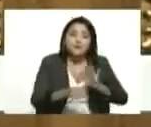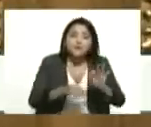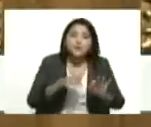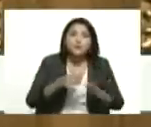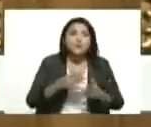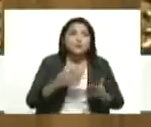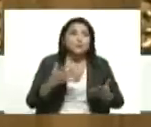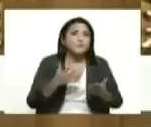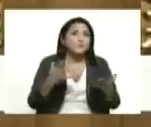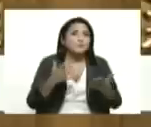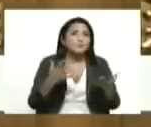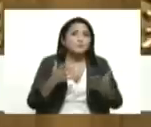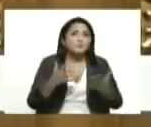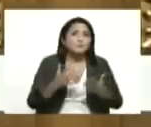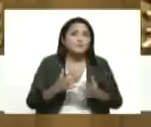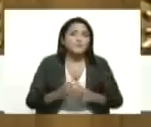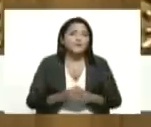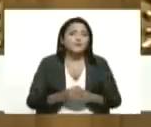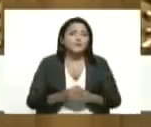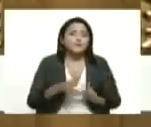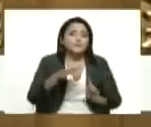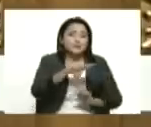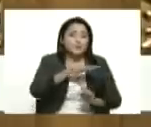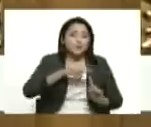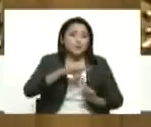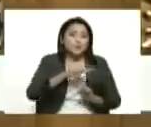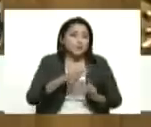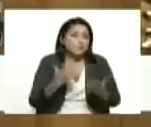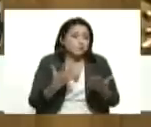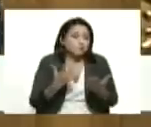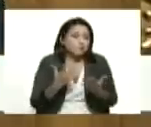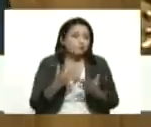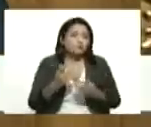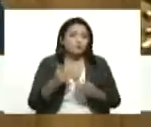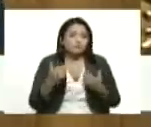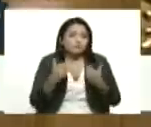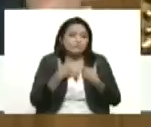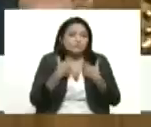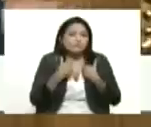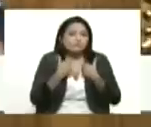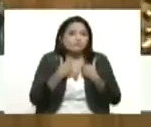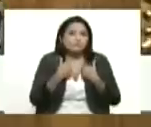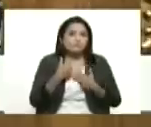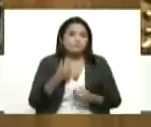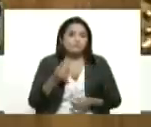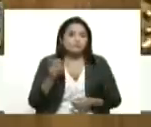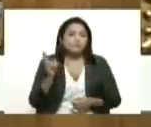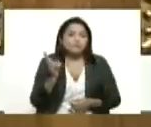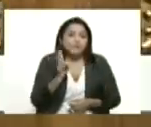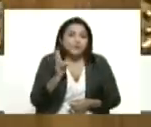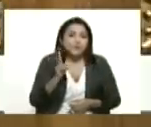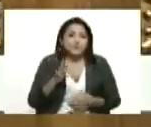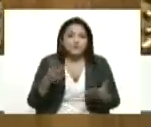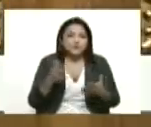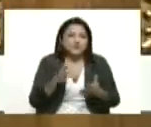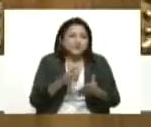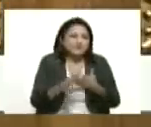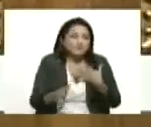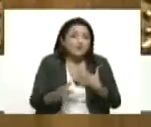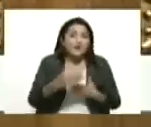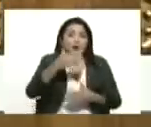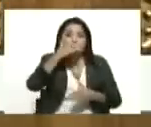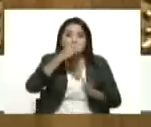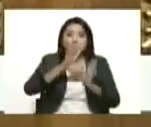de un flagelo que le causa daño a toda una sociedad. El cuerpo social de un país lo daña, como es el flagelo de la